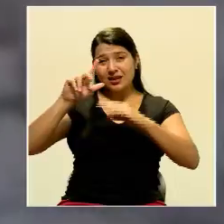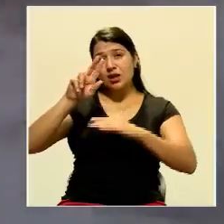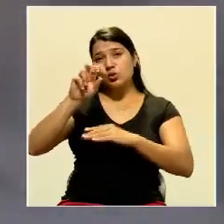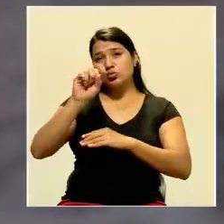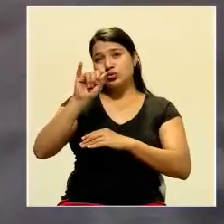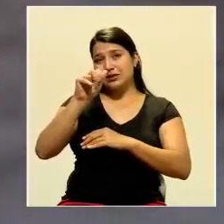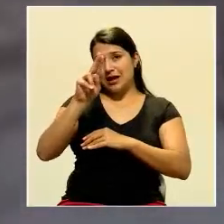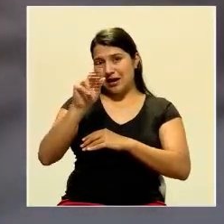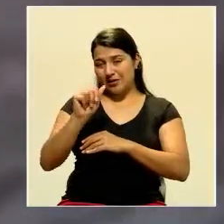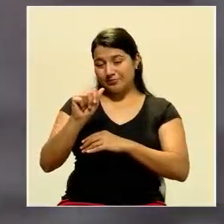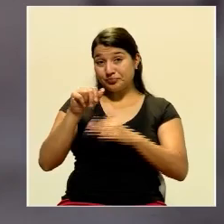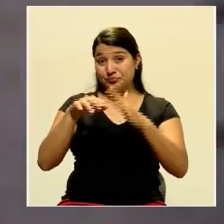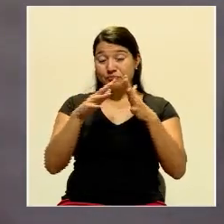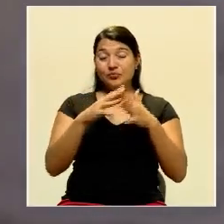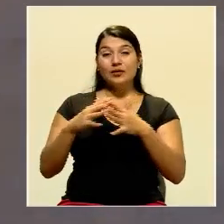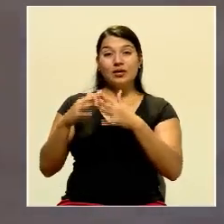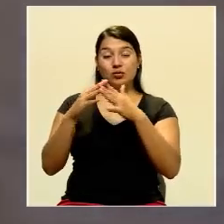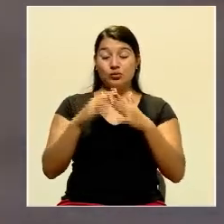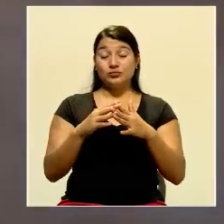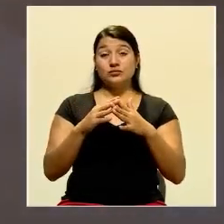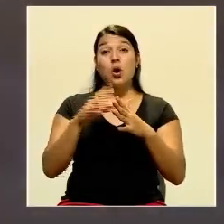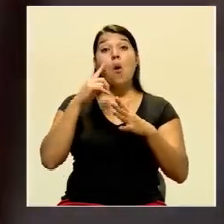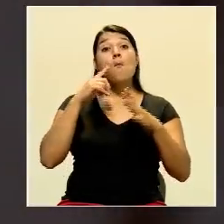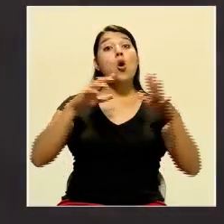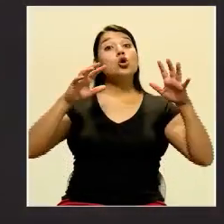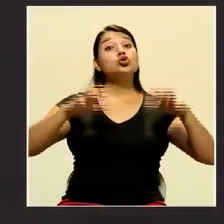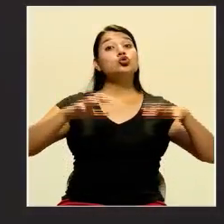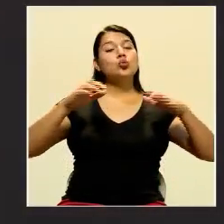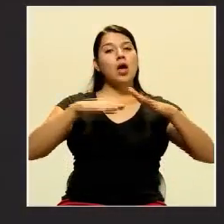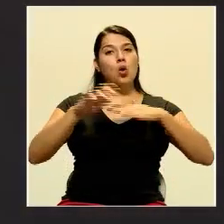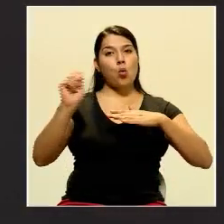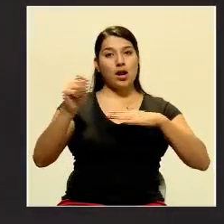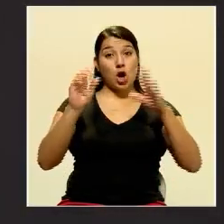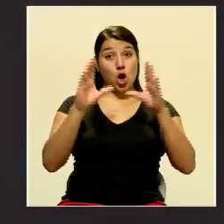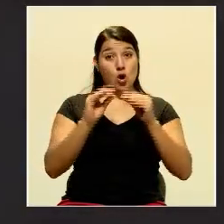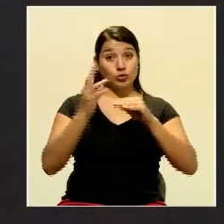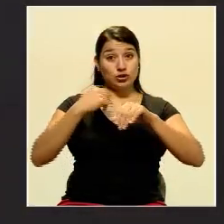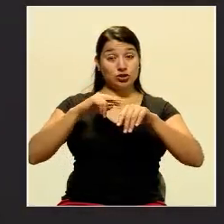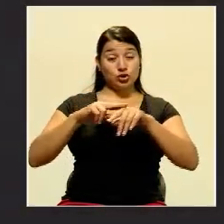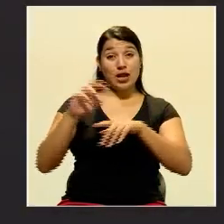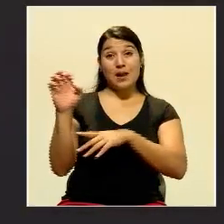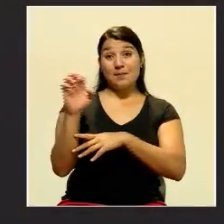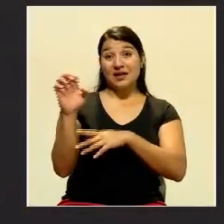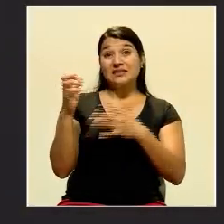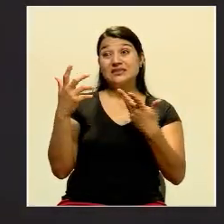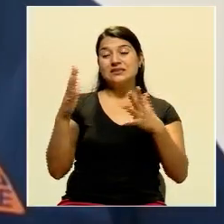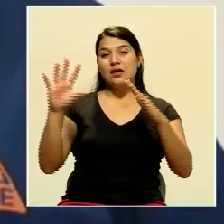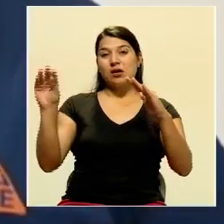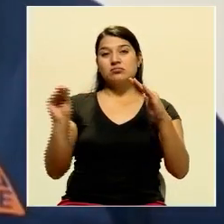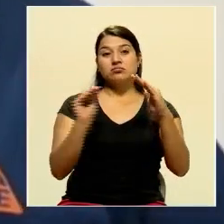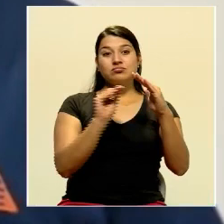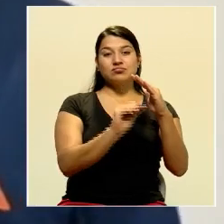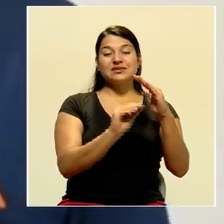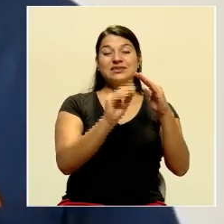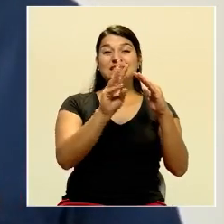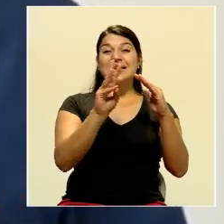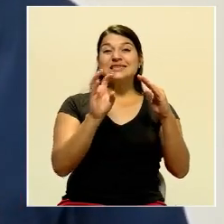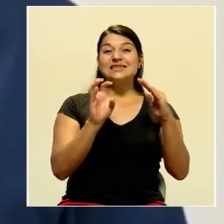Estados Unidos. Debido al temporal en Guanacaste, la Comisión Nacional de Emergencias mantiene a más de 600 personas en albergues.